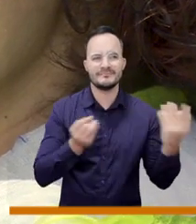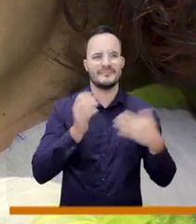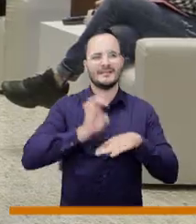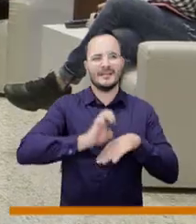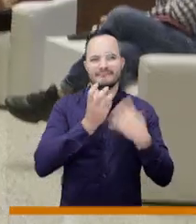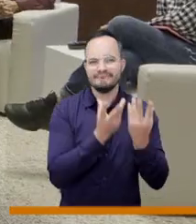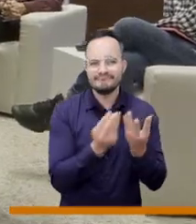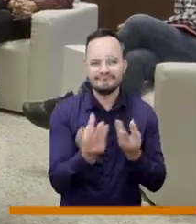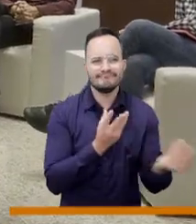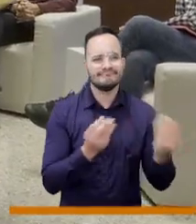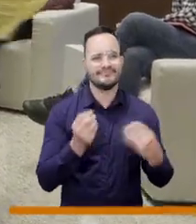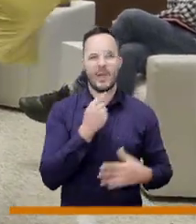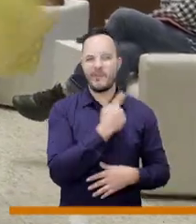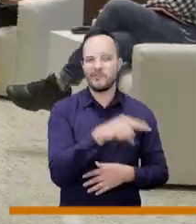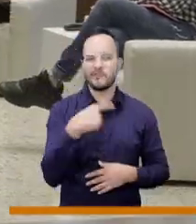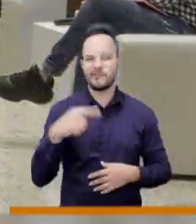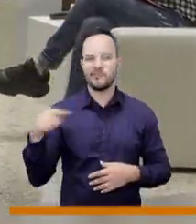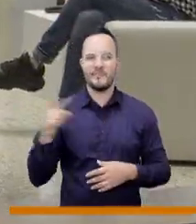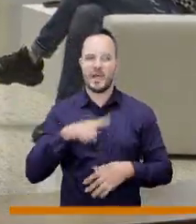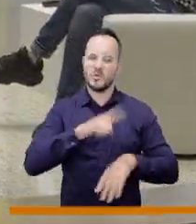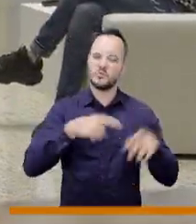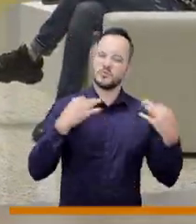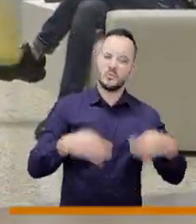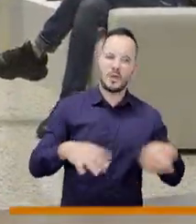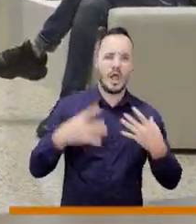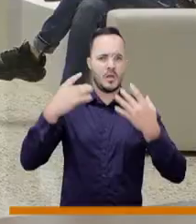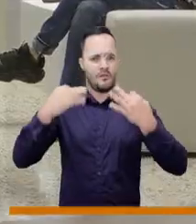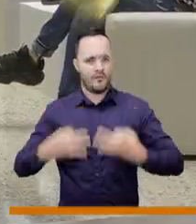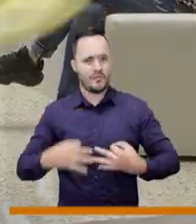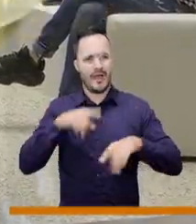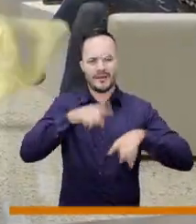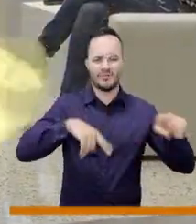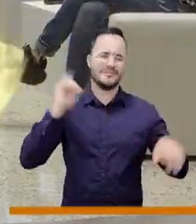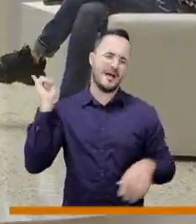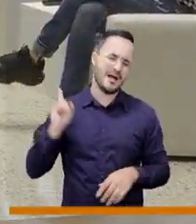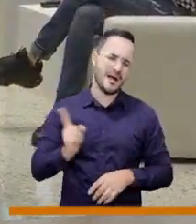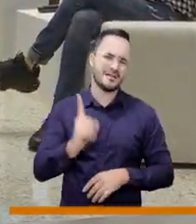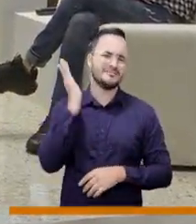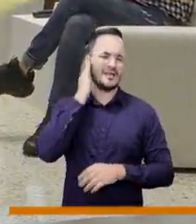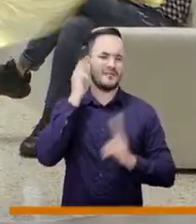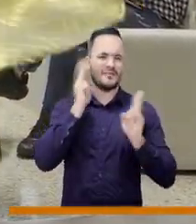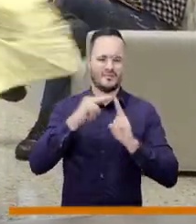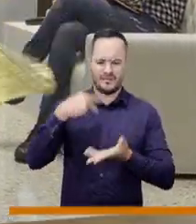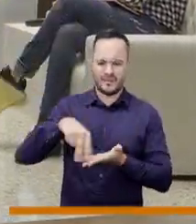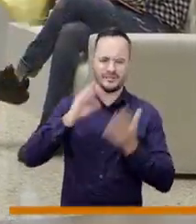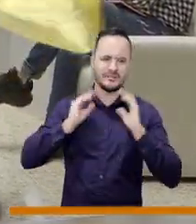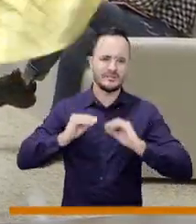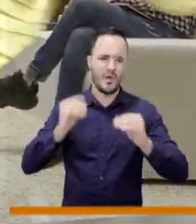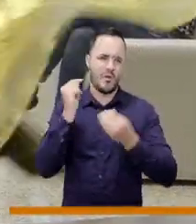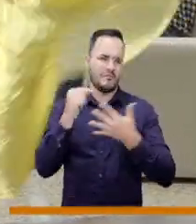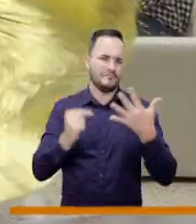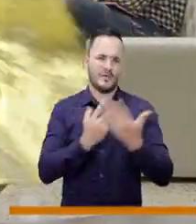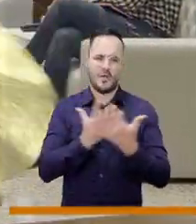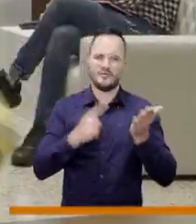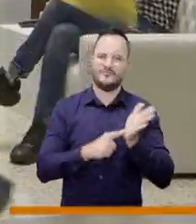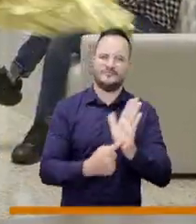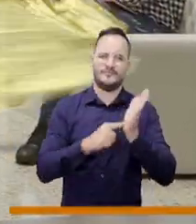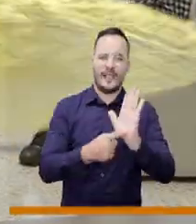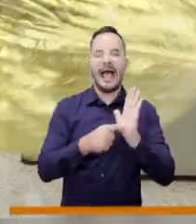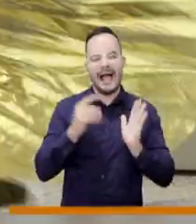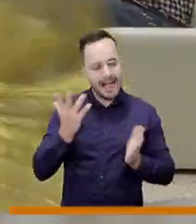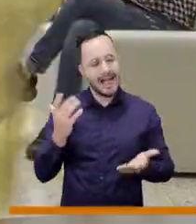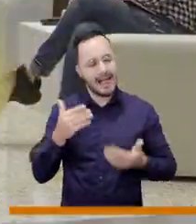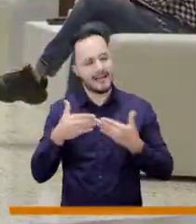de entidades, de personas organizadas y no organizadas que vienen durante muchos años trabajando la danza, y creo que aquí tenemos que dar todas